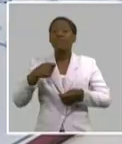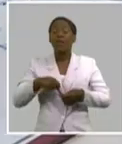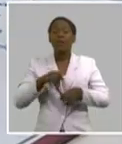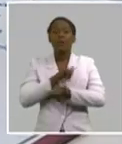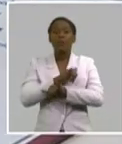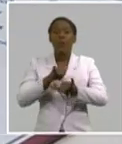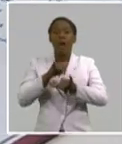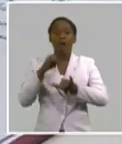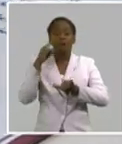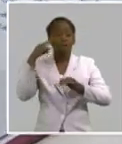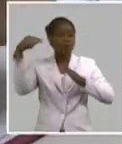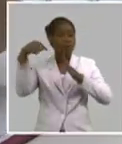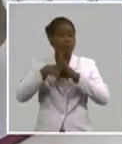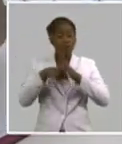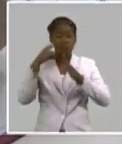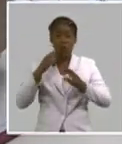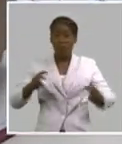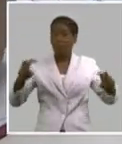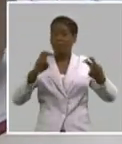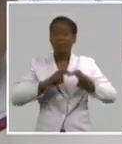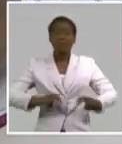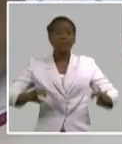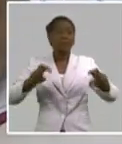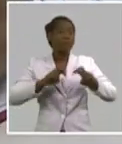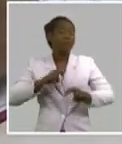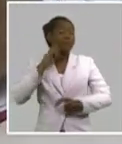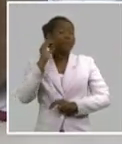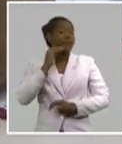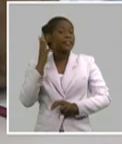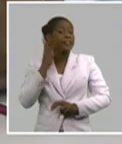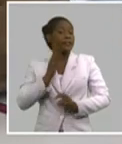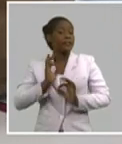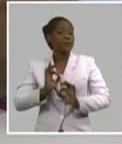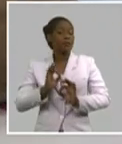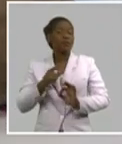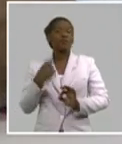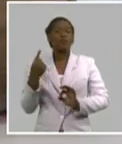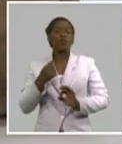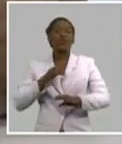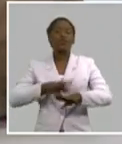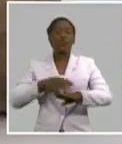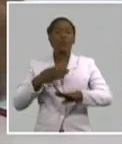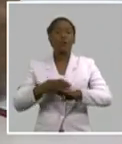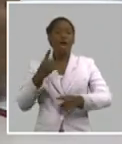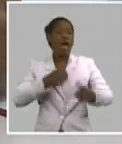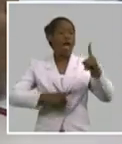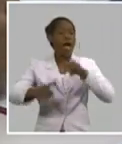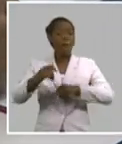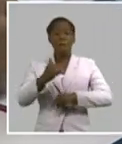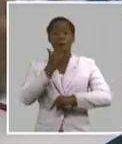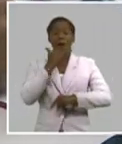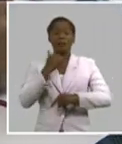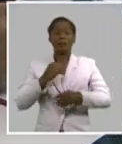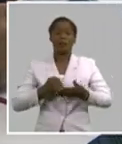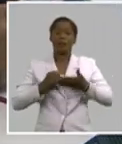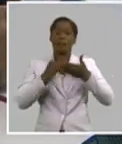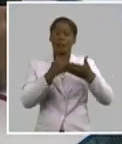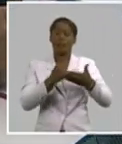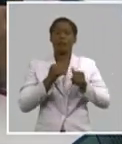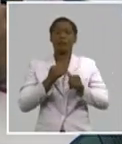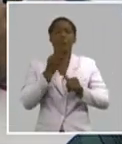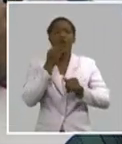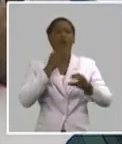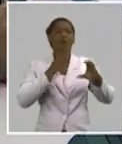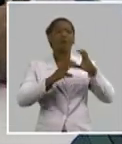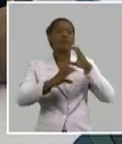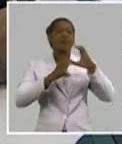Tenemos que tener como un proceso de apoyo la comunicación social, que no es divulgar lo de los cuadros. La gente